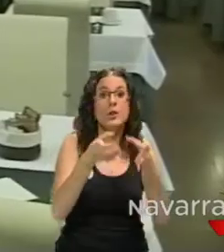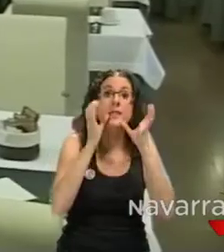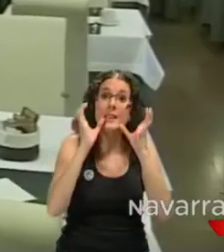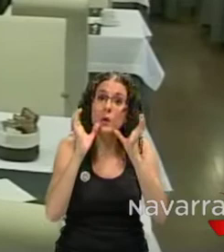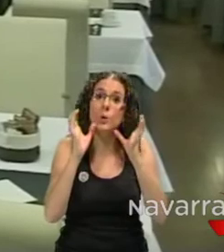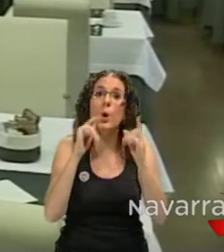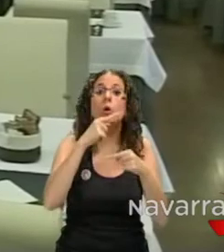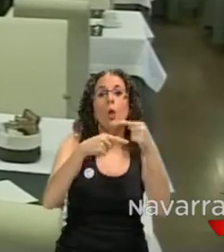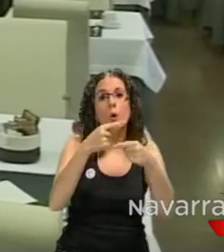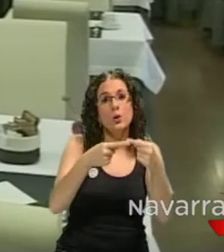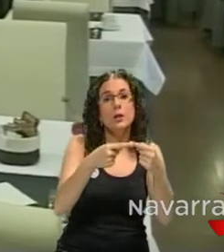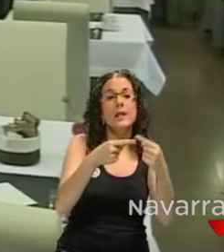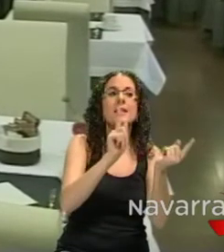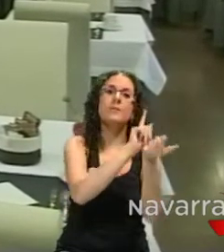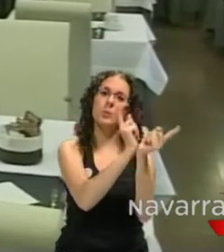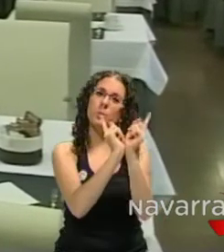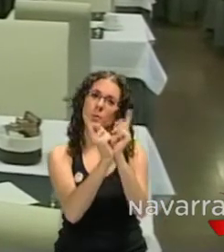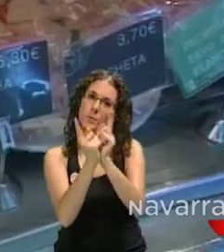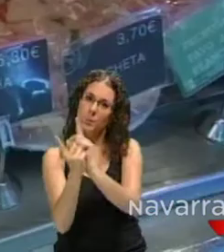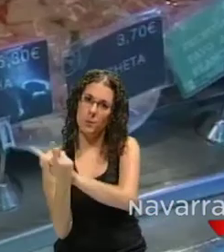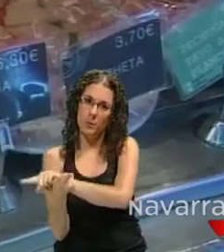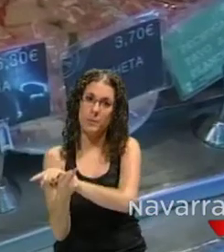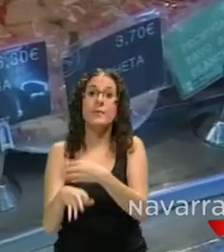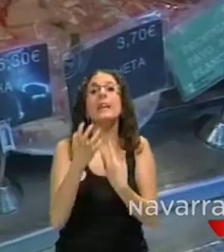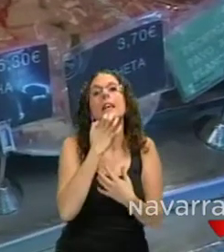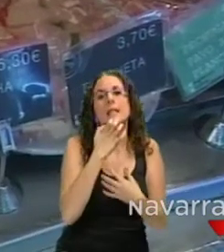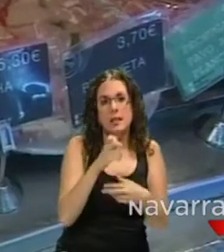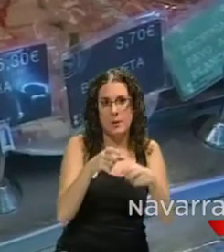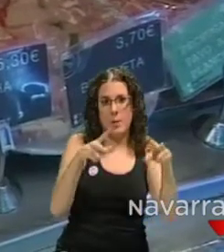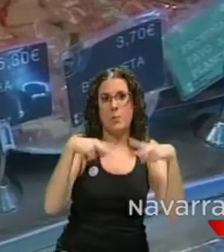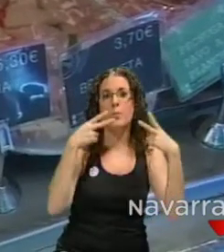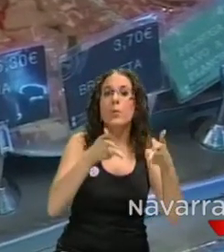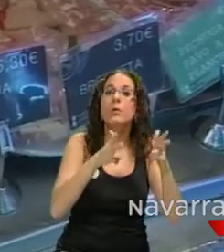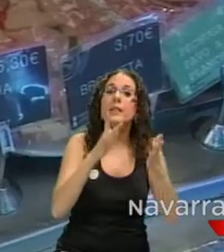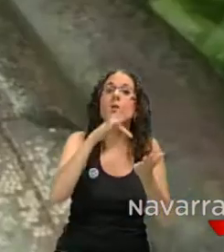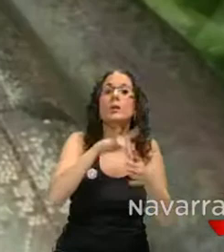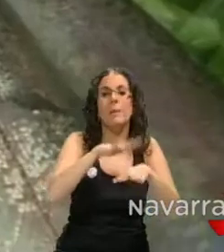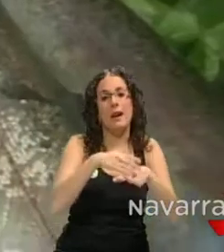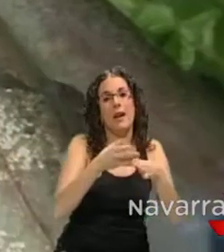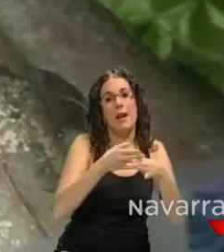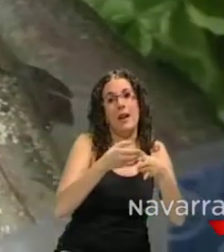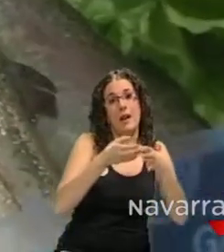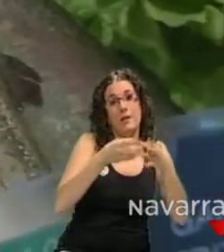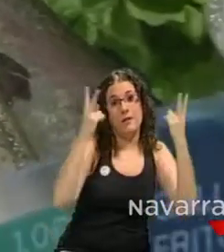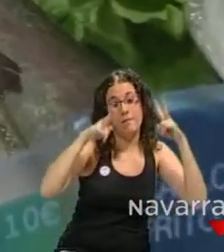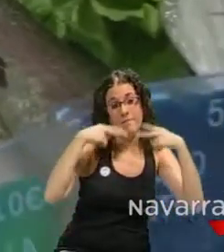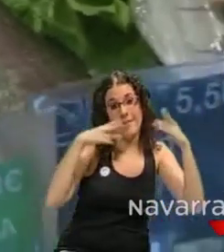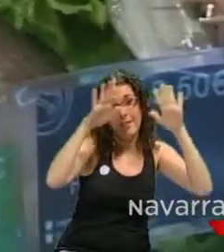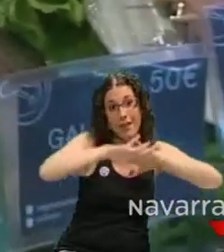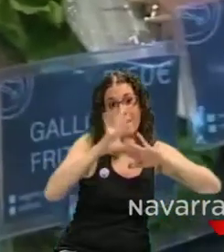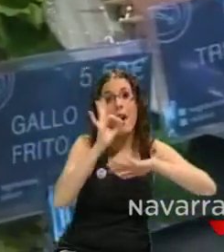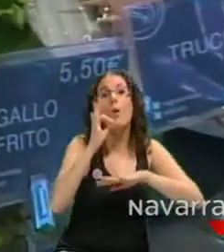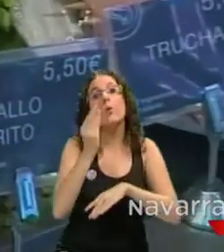Si hablamos en cambio de un buffet para una cena o para una comida, a veces pues, tenemos la opción de